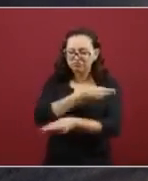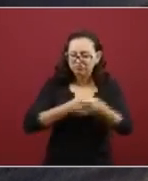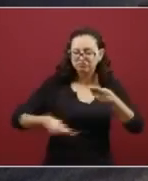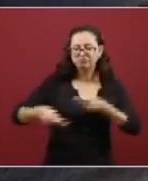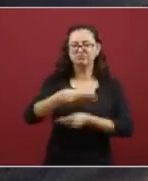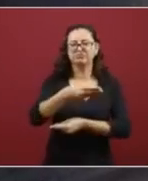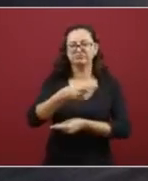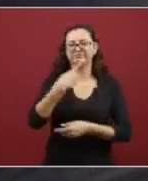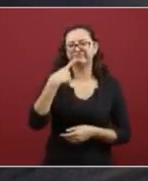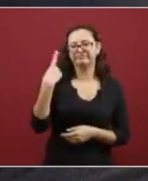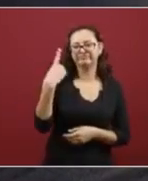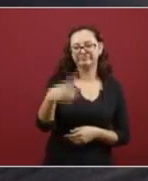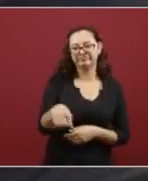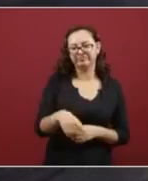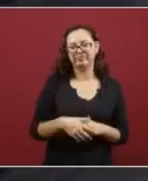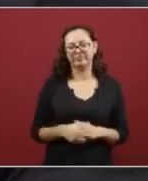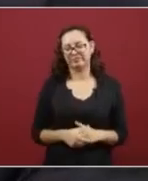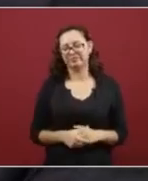Un caso